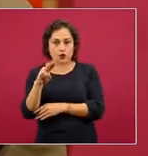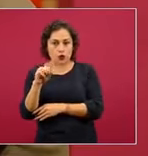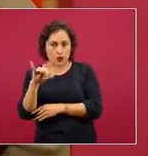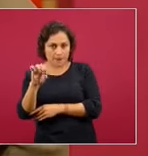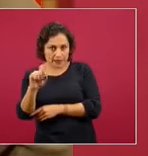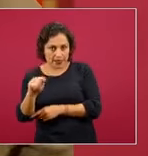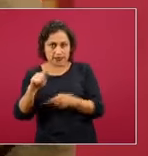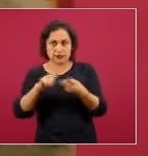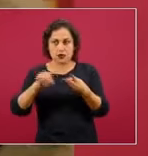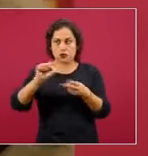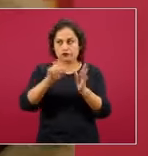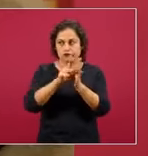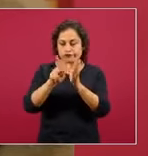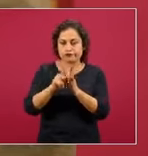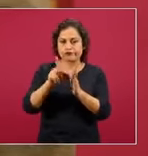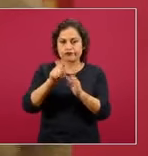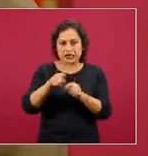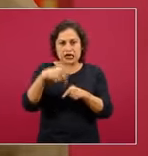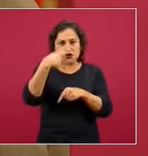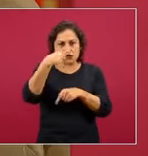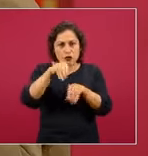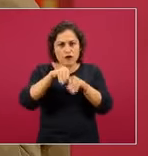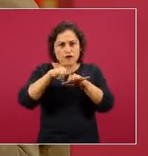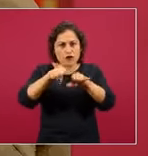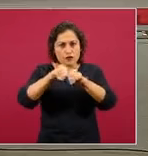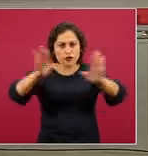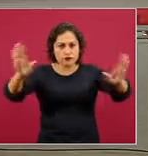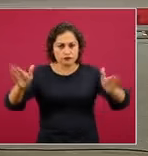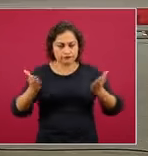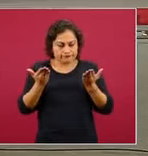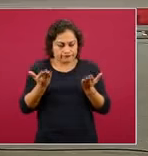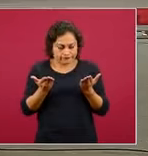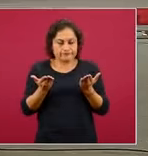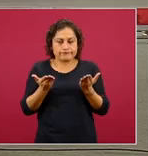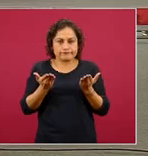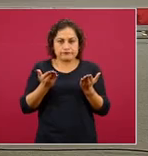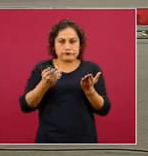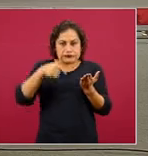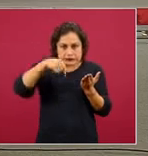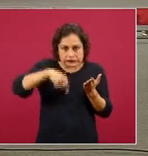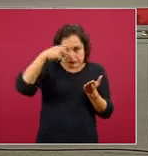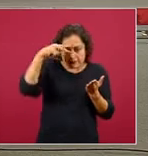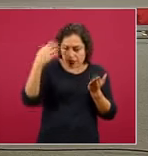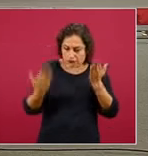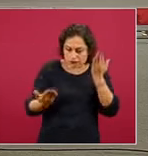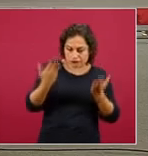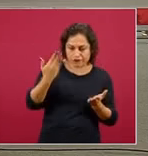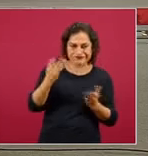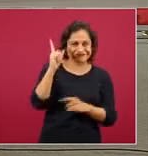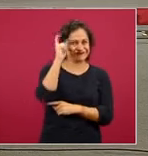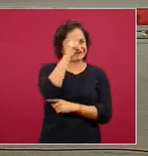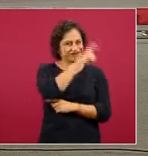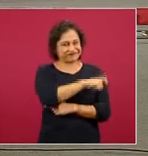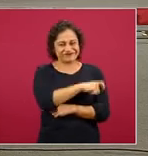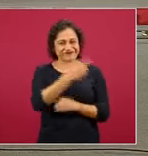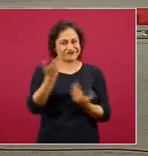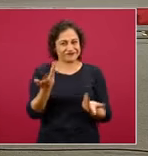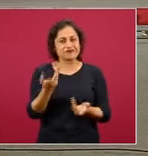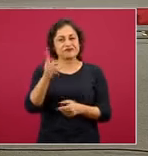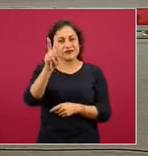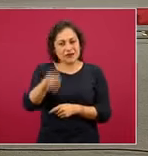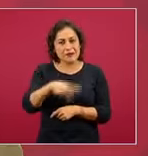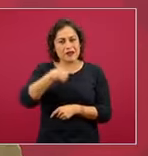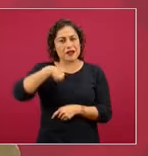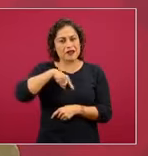Data, que también muestra pues, lo que se ha reportado, pero es muy difícil la comparación. Entonces, realmente nos ha costado